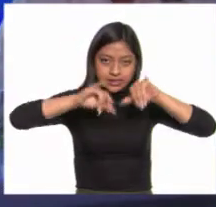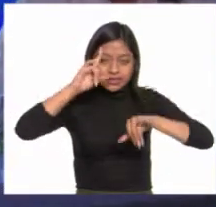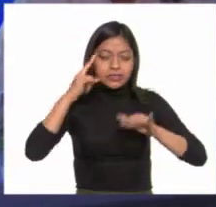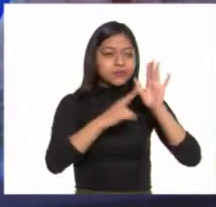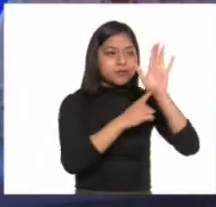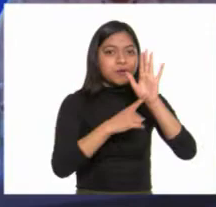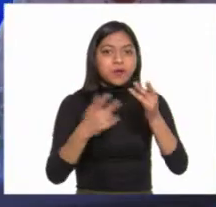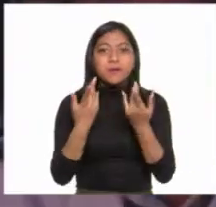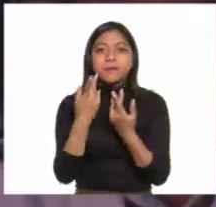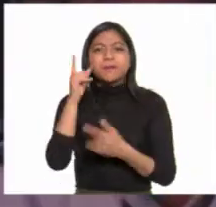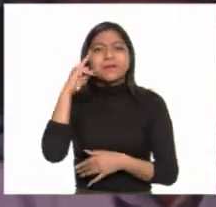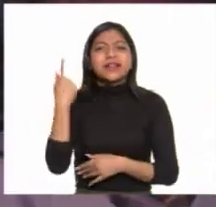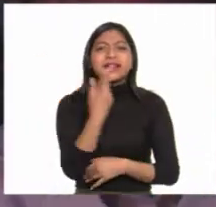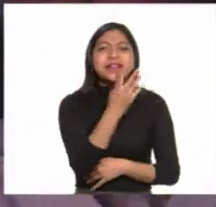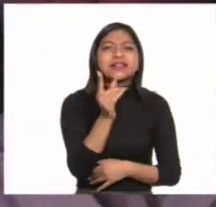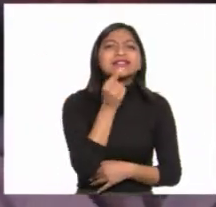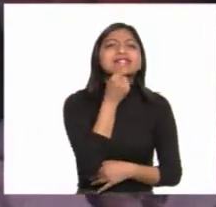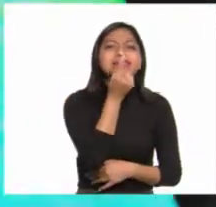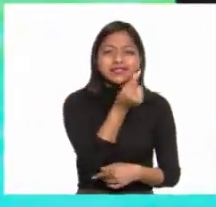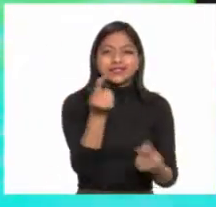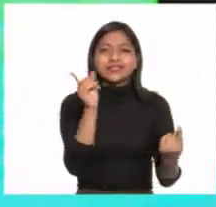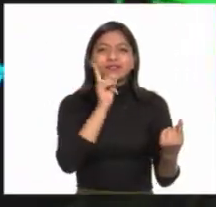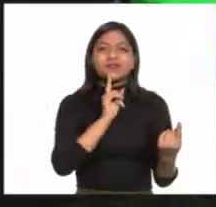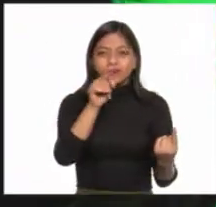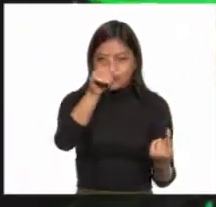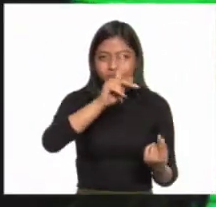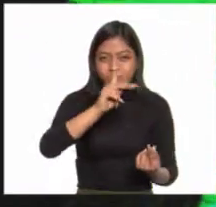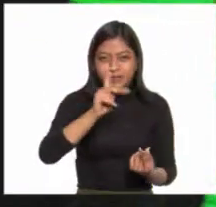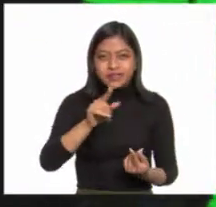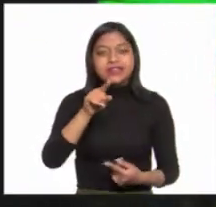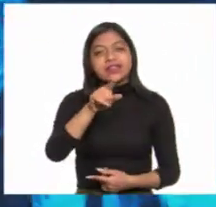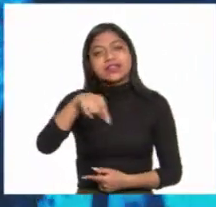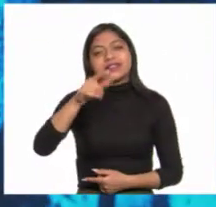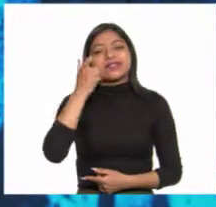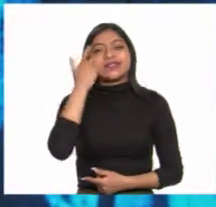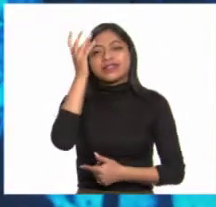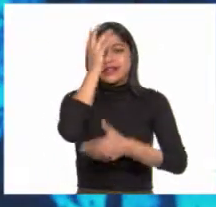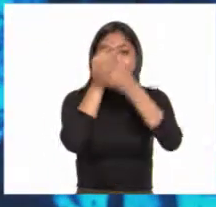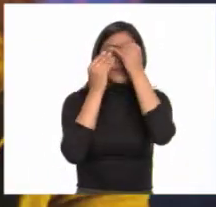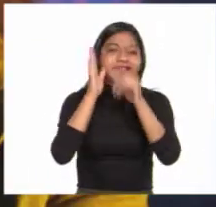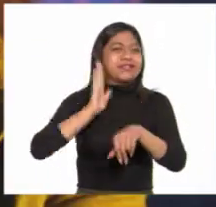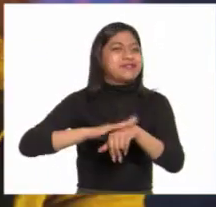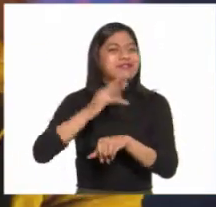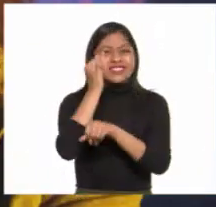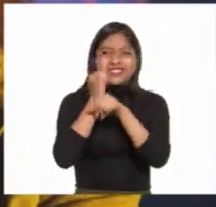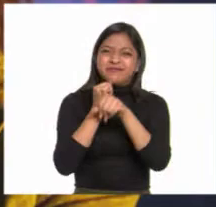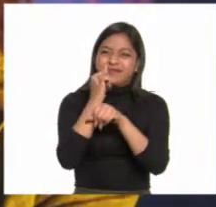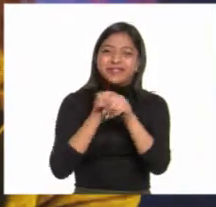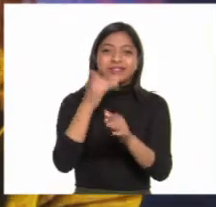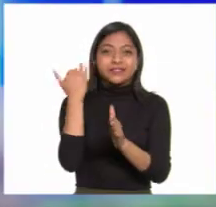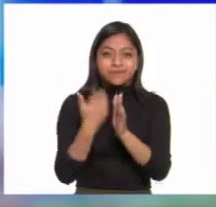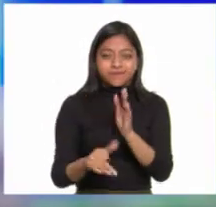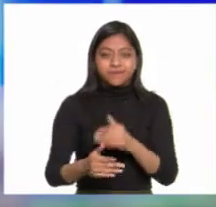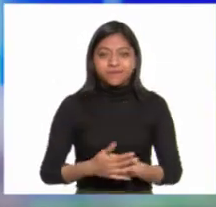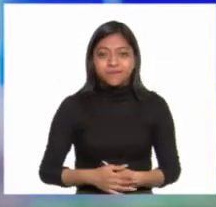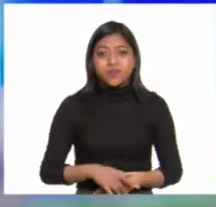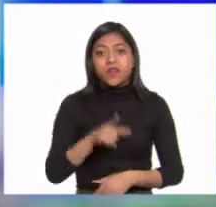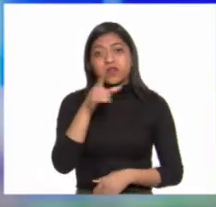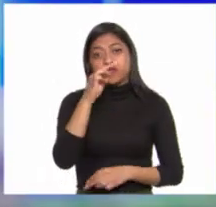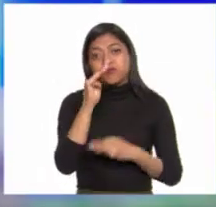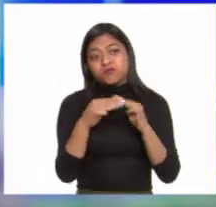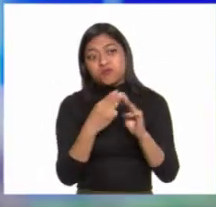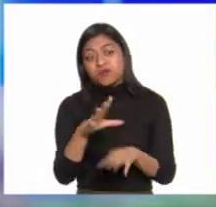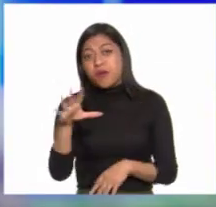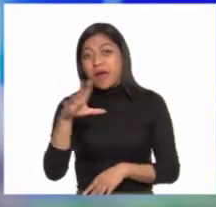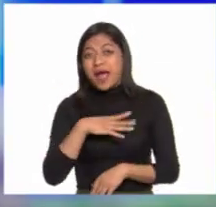de estimular a las niñas que, como tú, han buscado respuestas en donde aún falta mucho por investigar. En el mundo cada vez